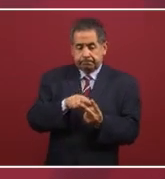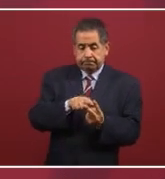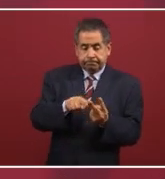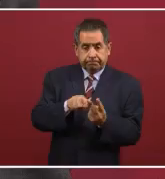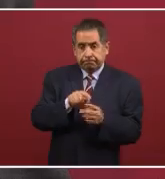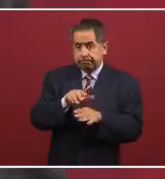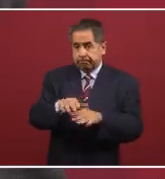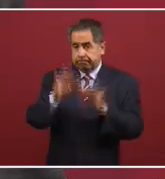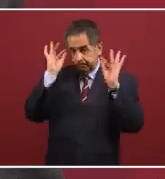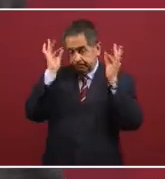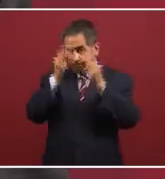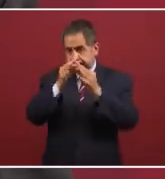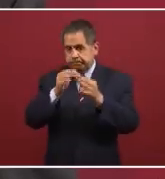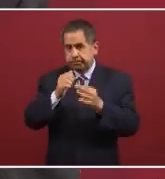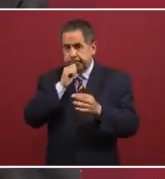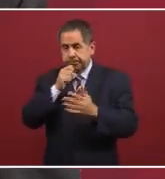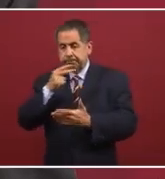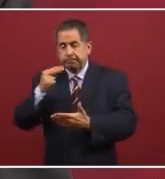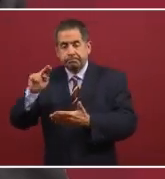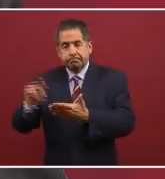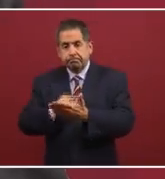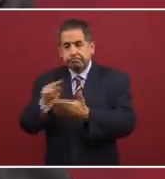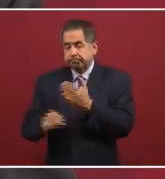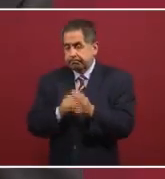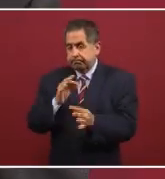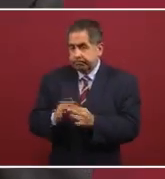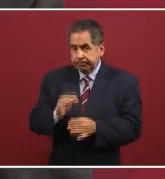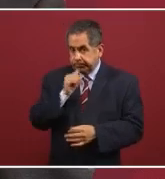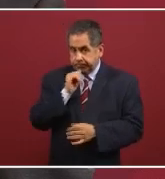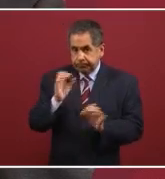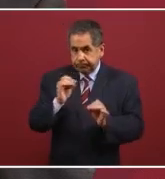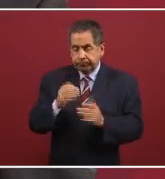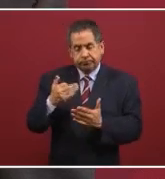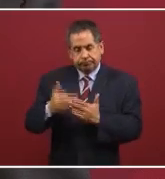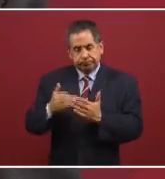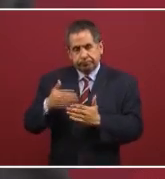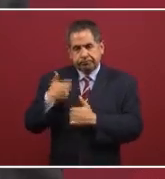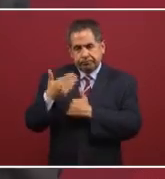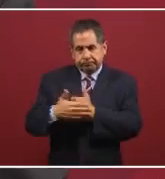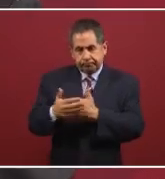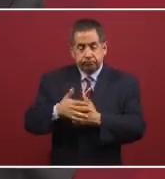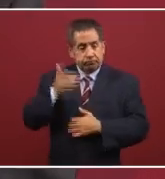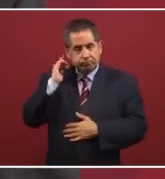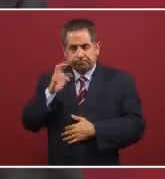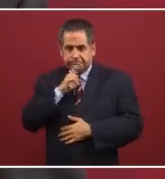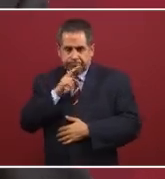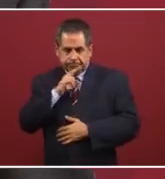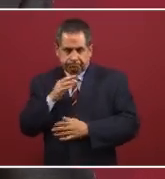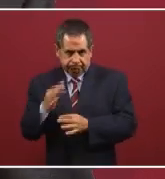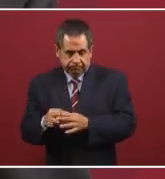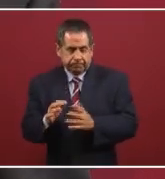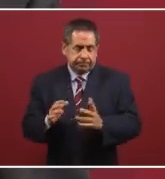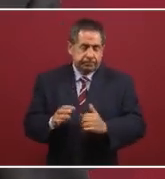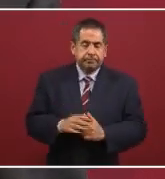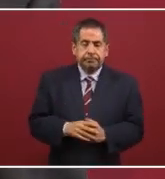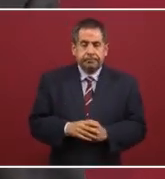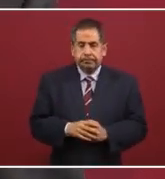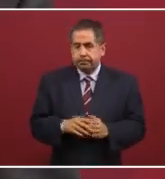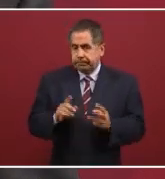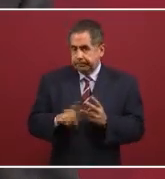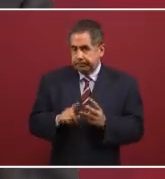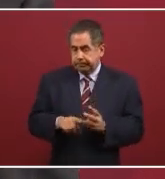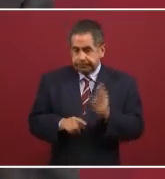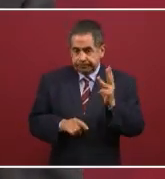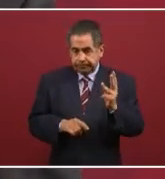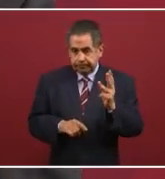que algunos no se han concretado, no se han materializado, que trataremos de que así se haga lo más pronto posible. Tercero,